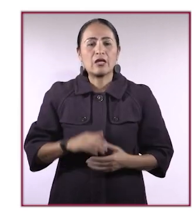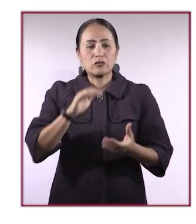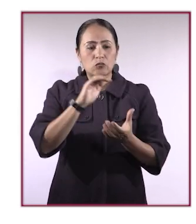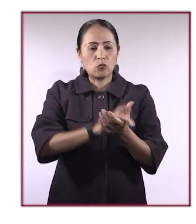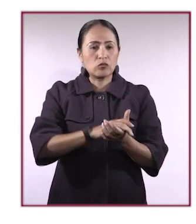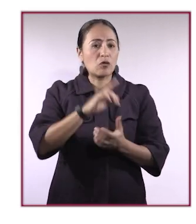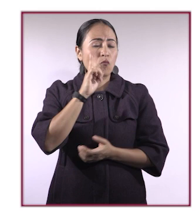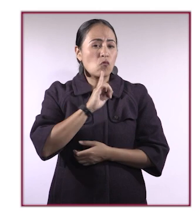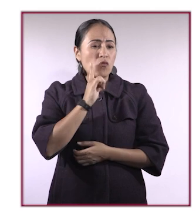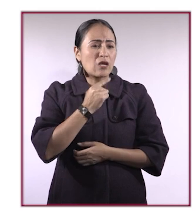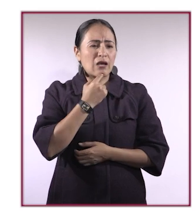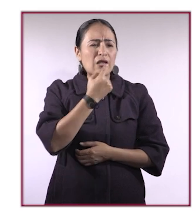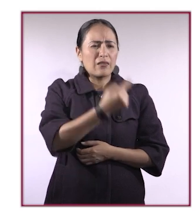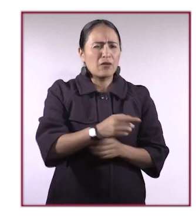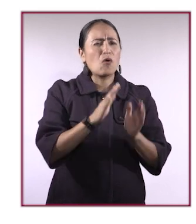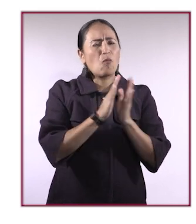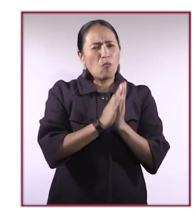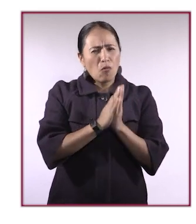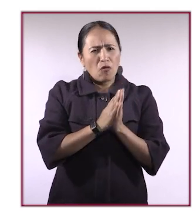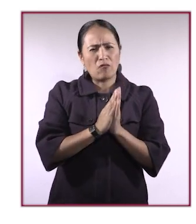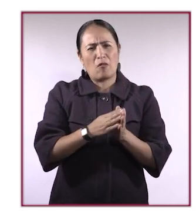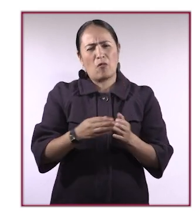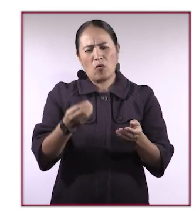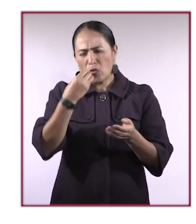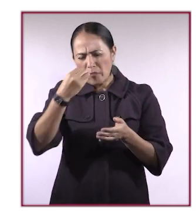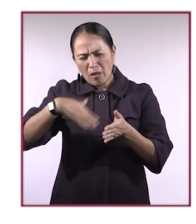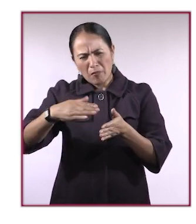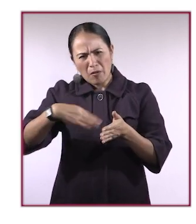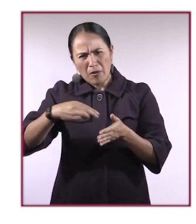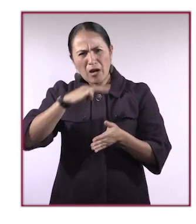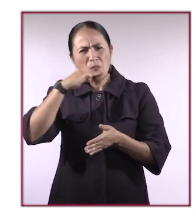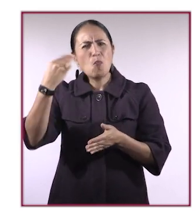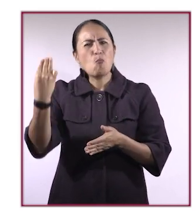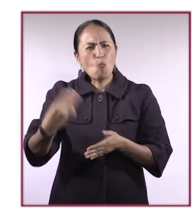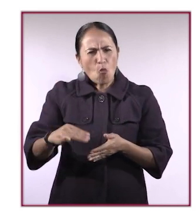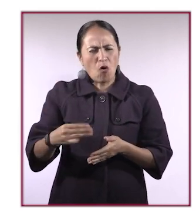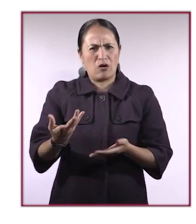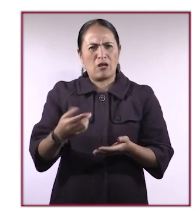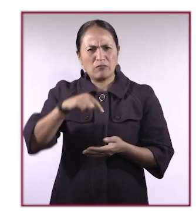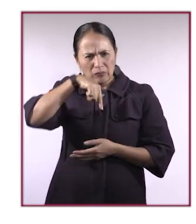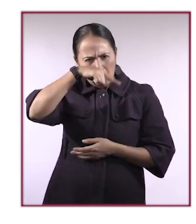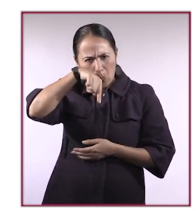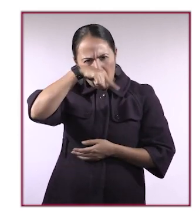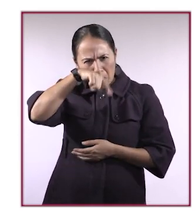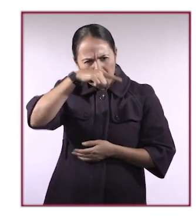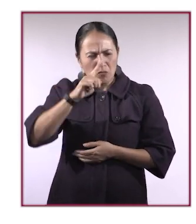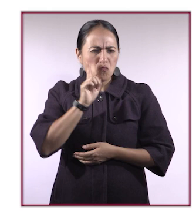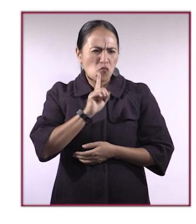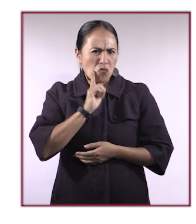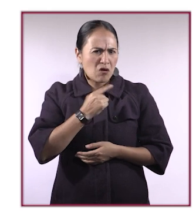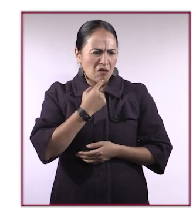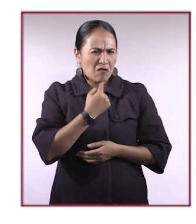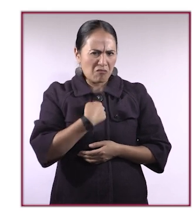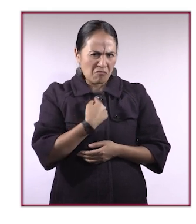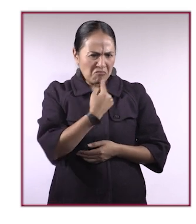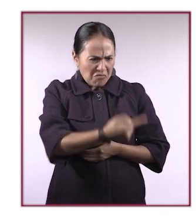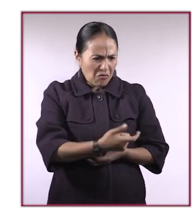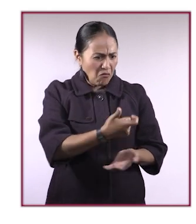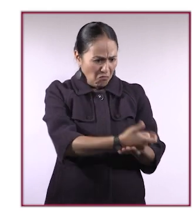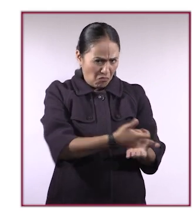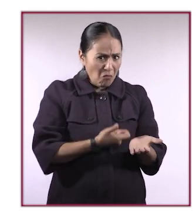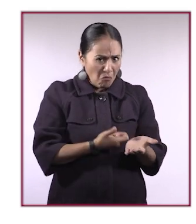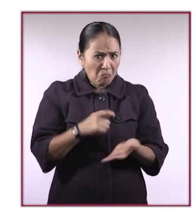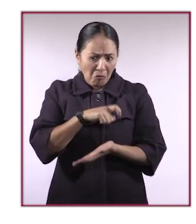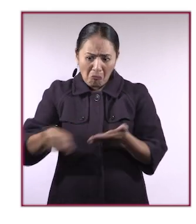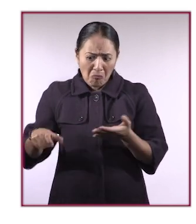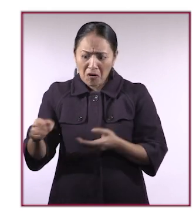le dijo a su esposa que preparara mole de guajolote, a lo que la señora respondió que le diera dinero para comprar uno, porque